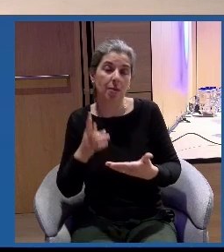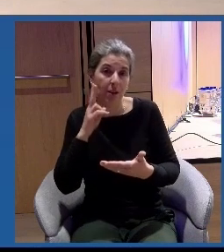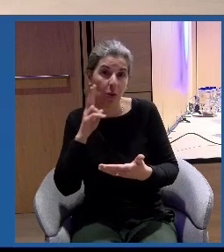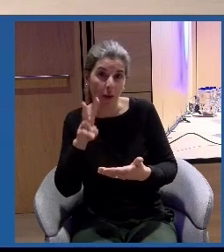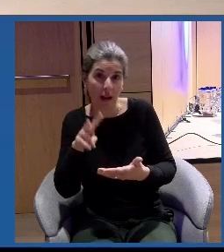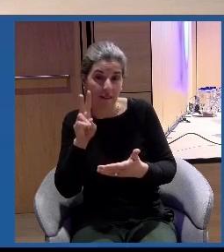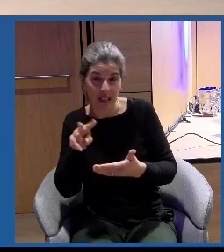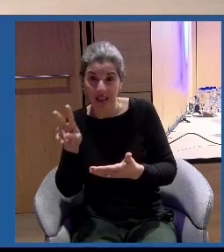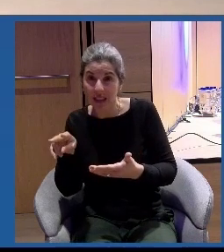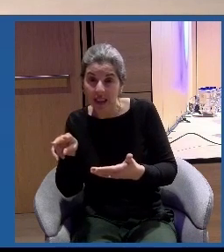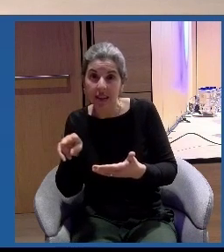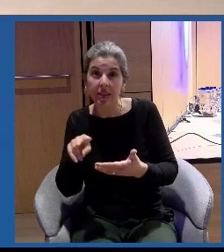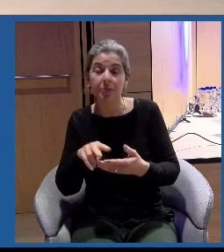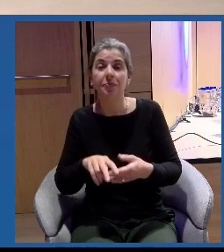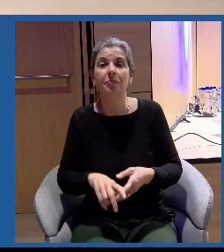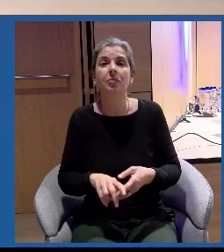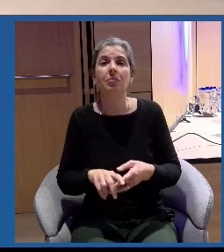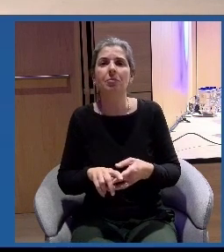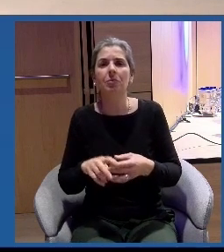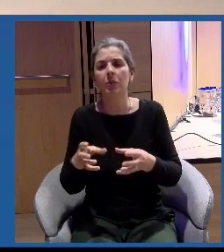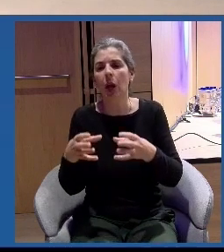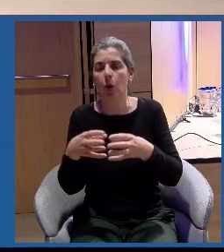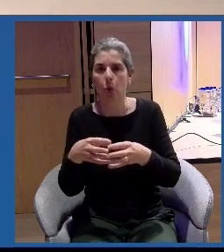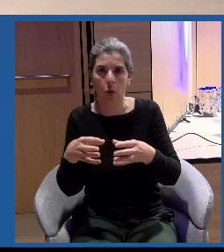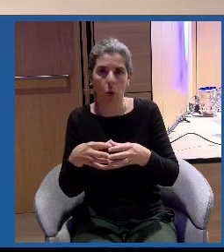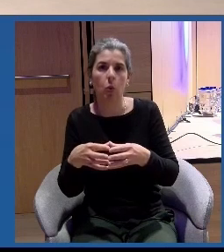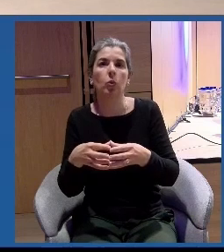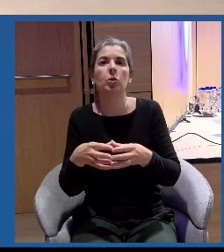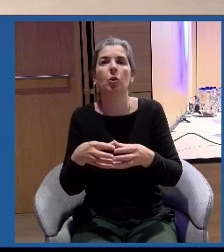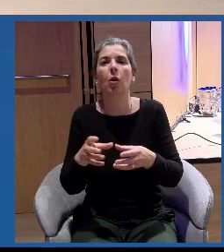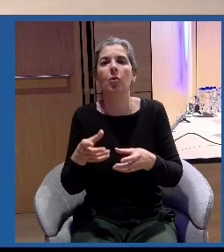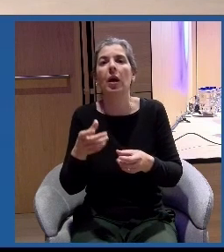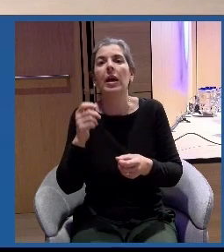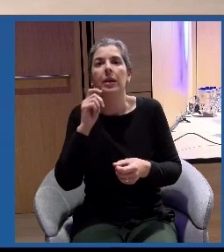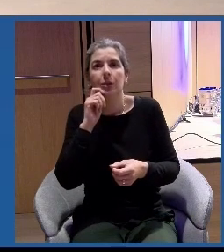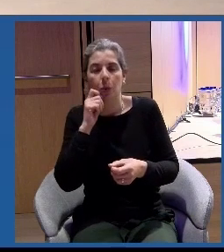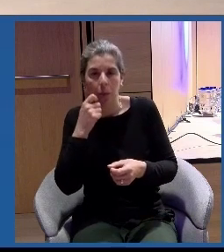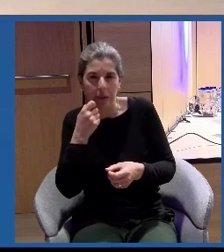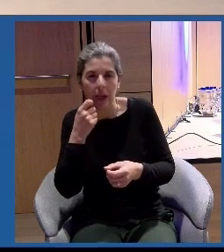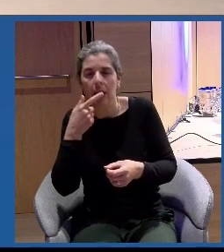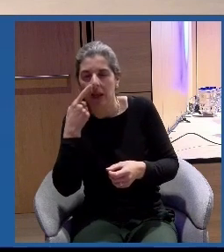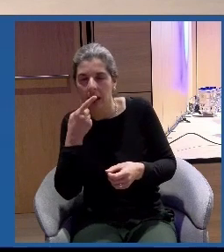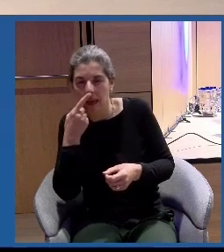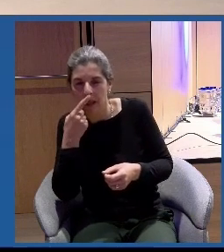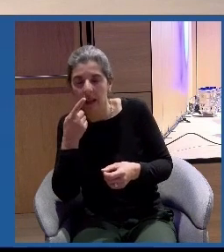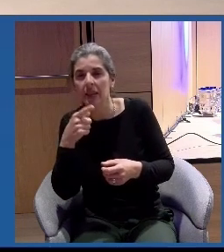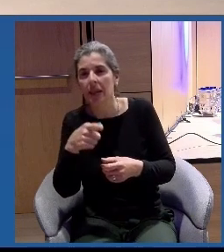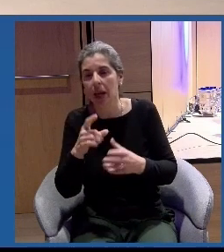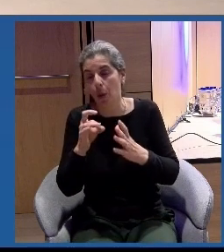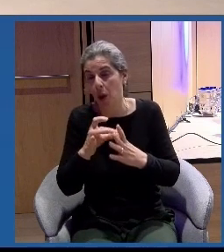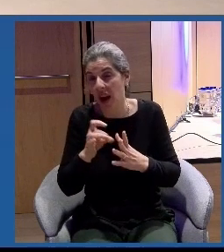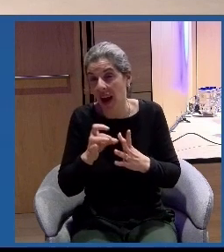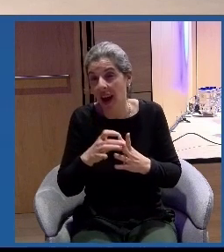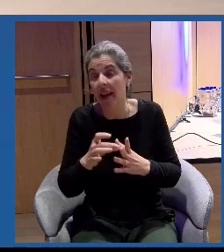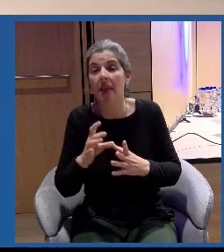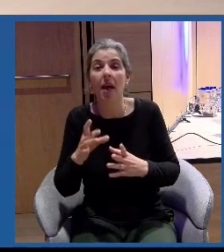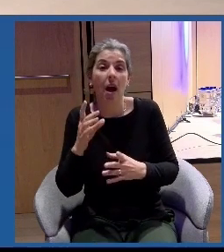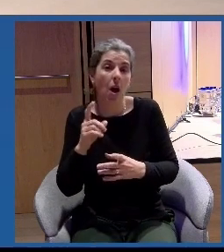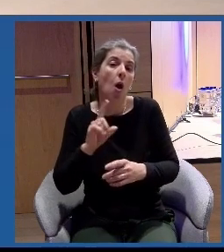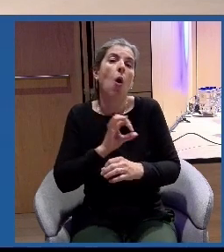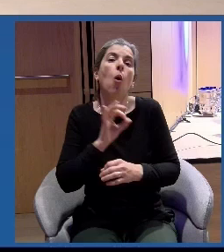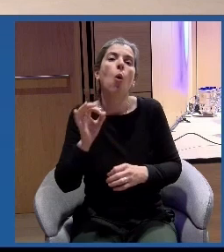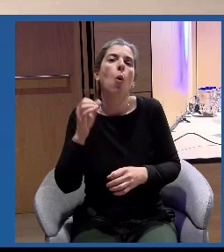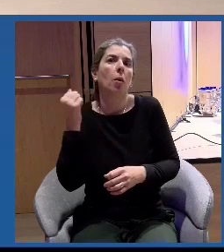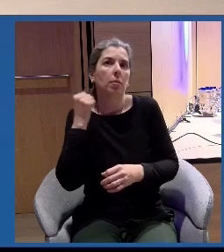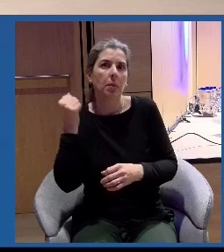el catálogo de datos, pero hay conjuntos más atrayentes, digamos, en cantidad o en importancia, y hay conjuntos